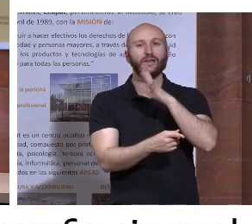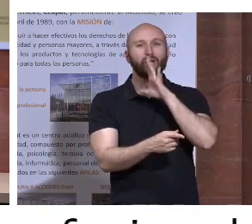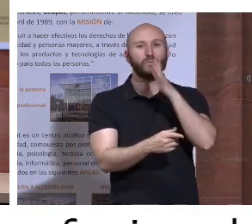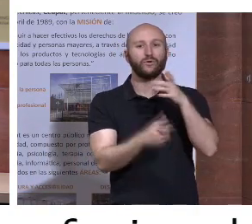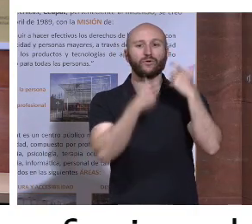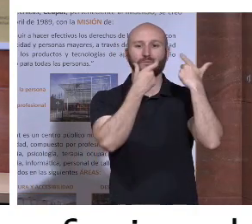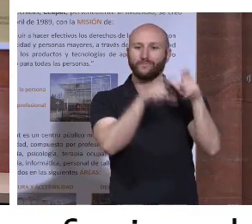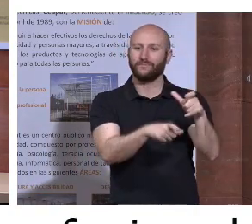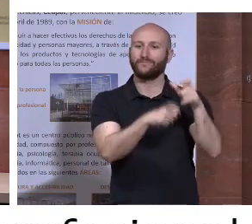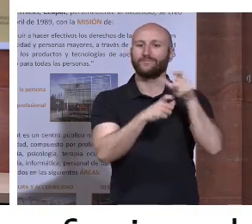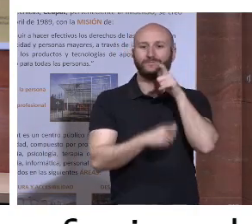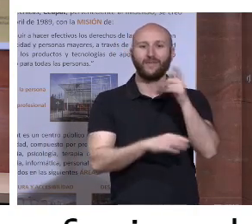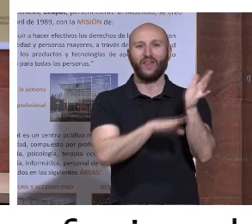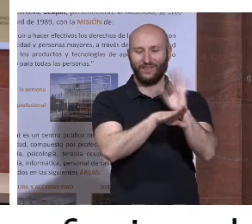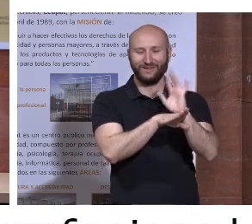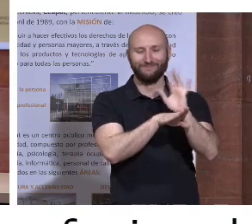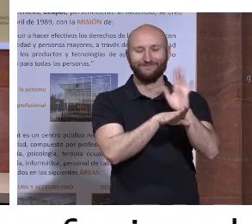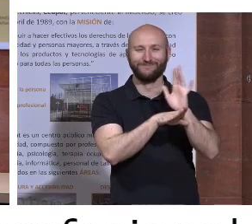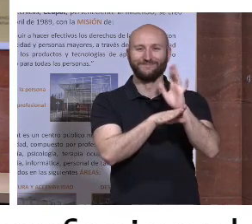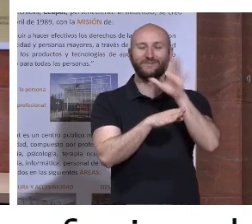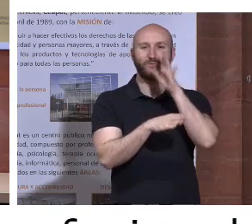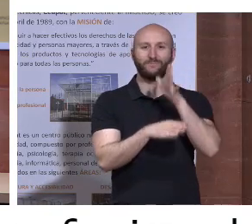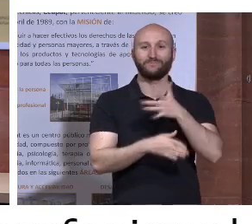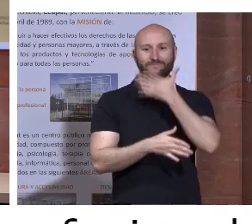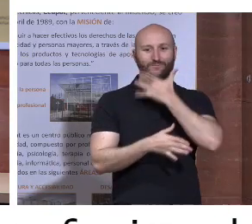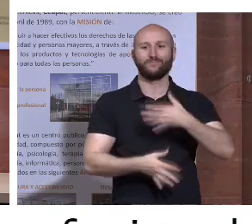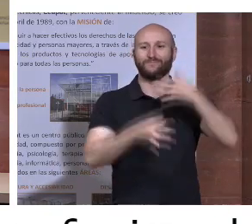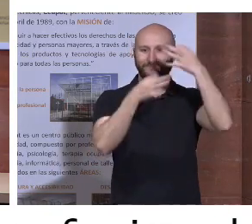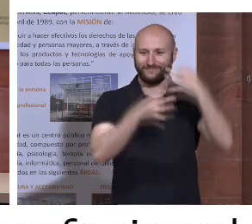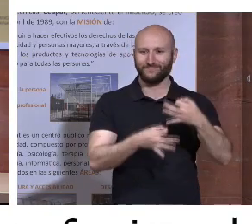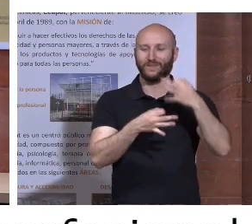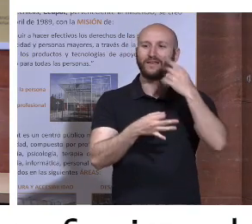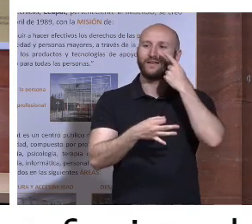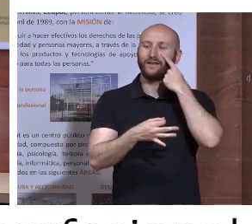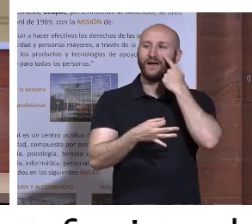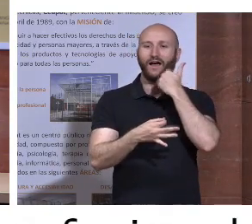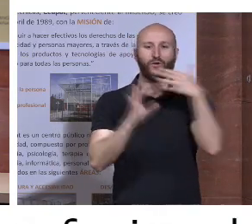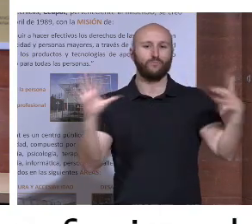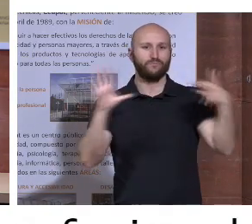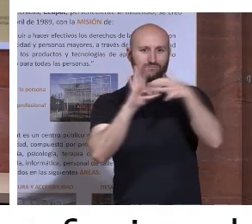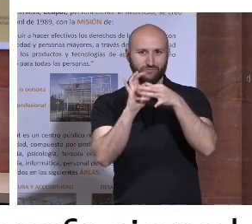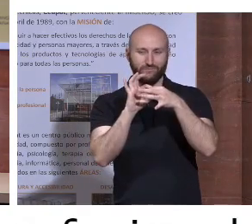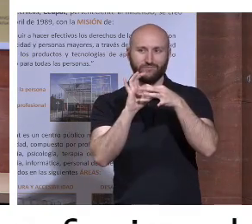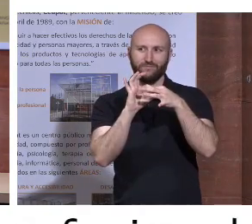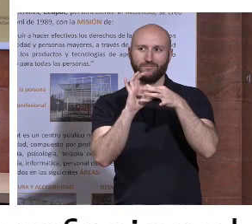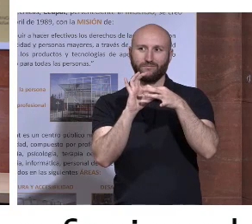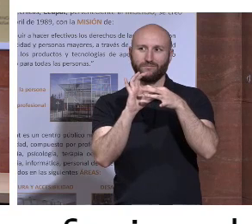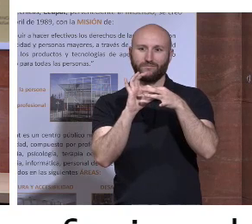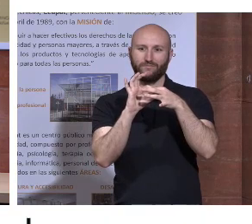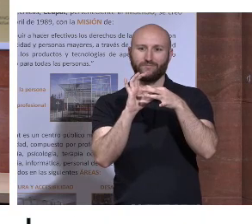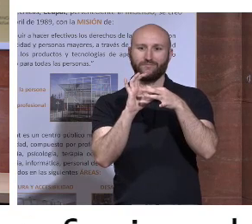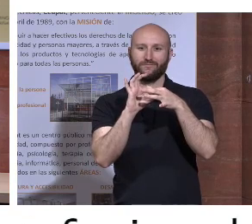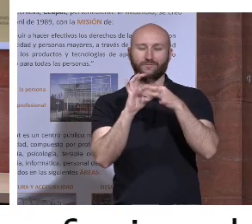cine, pues que ya le conoceréis, y si no, pues os lo digo, está vinculado a una de